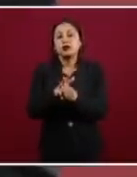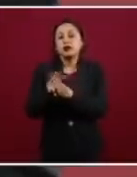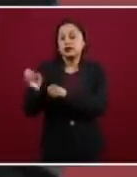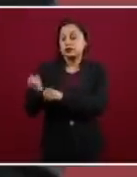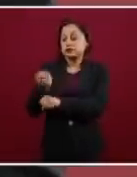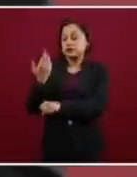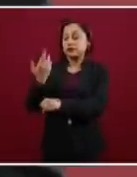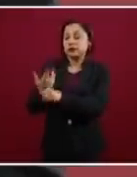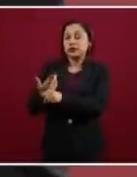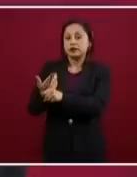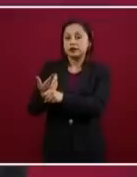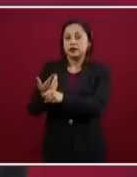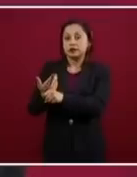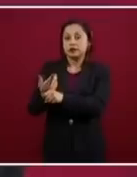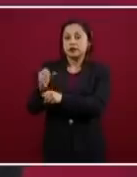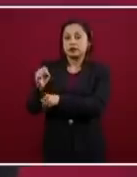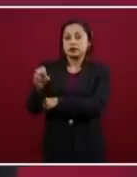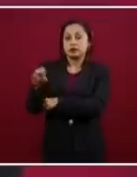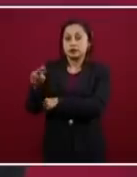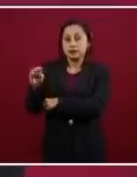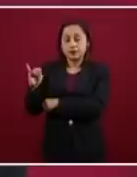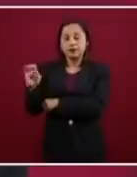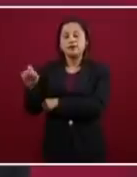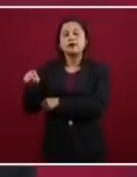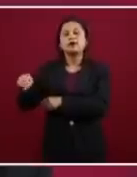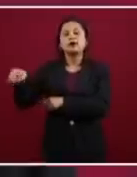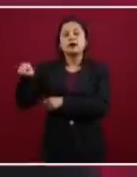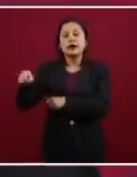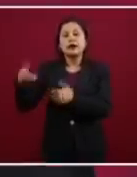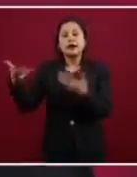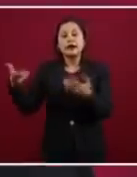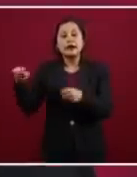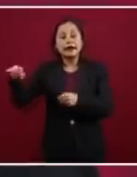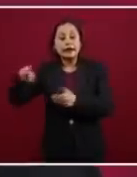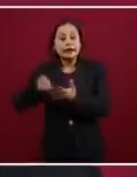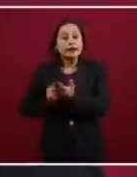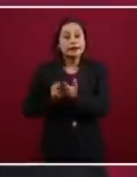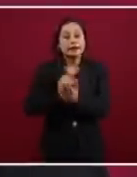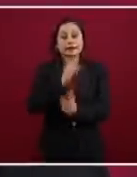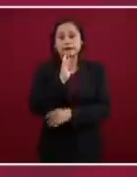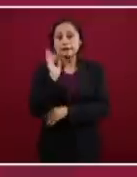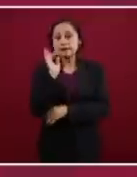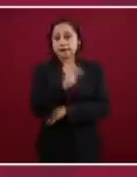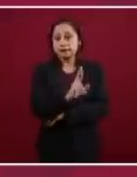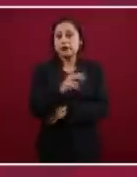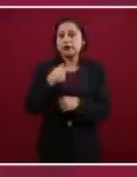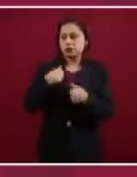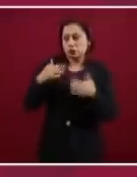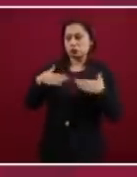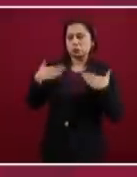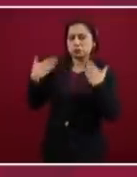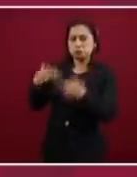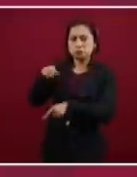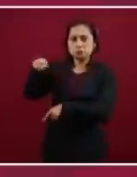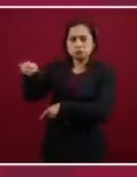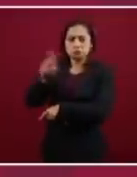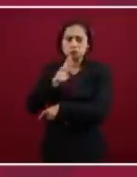medio ambiente resolvió y yo tengo confianza de que resolvió bien